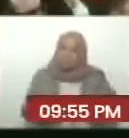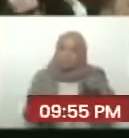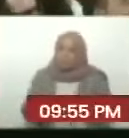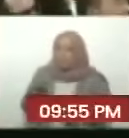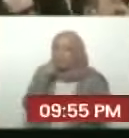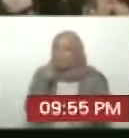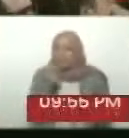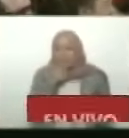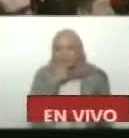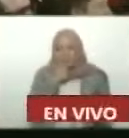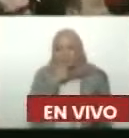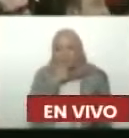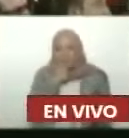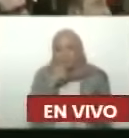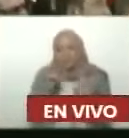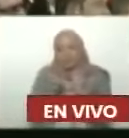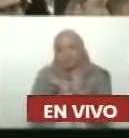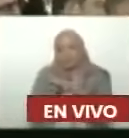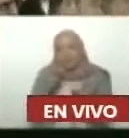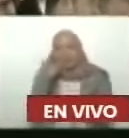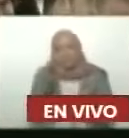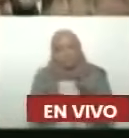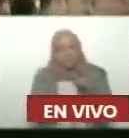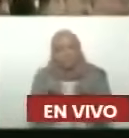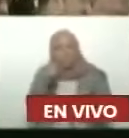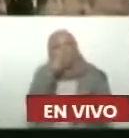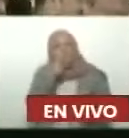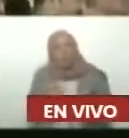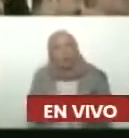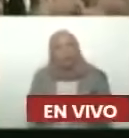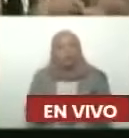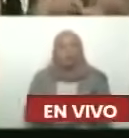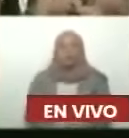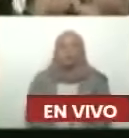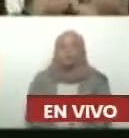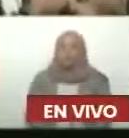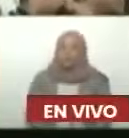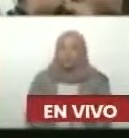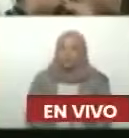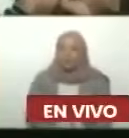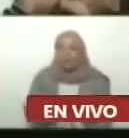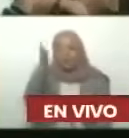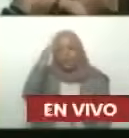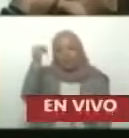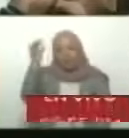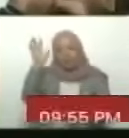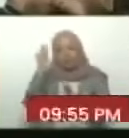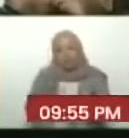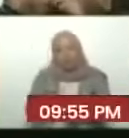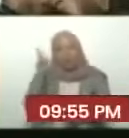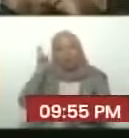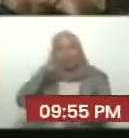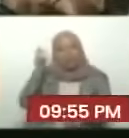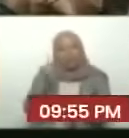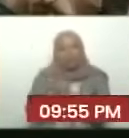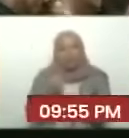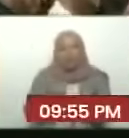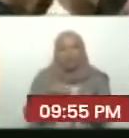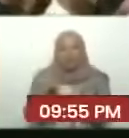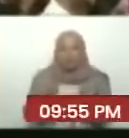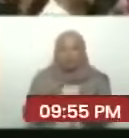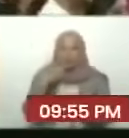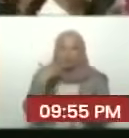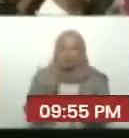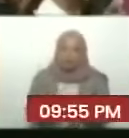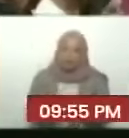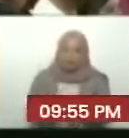playas buenas, ¿oíste? Playas cercanas. ¿Ah? Bueno, que Dios me los bendiga, pues, profesora. Bueno,